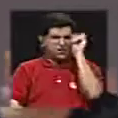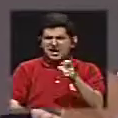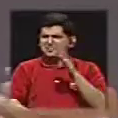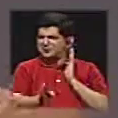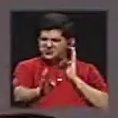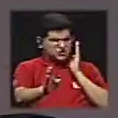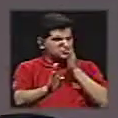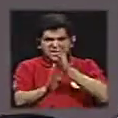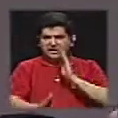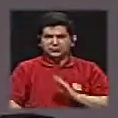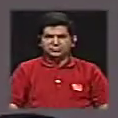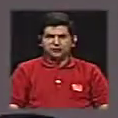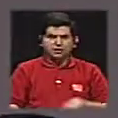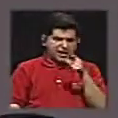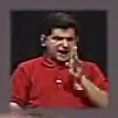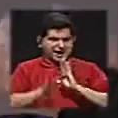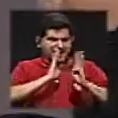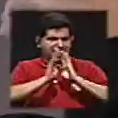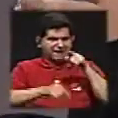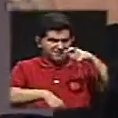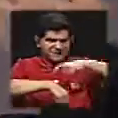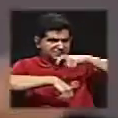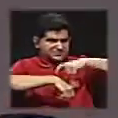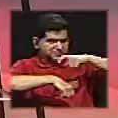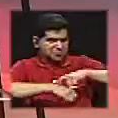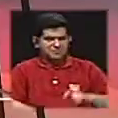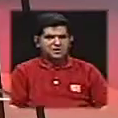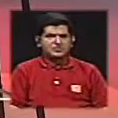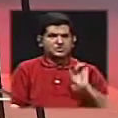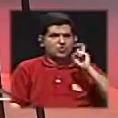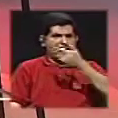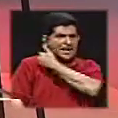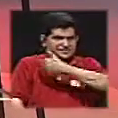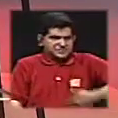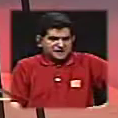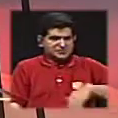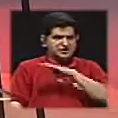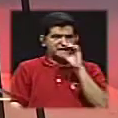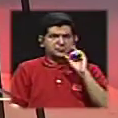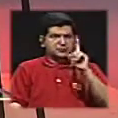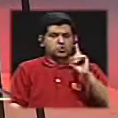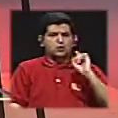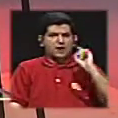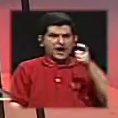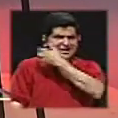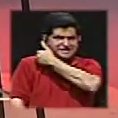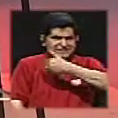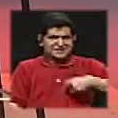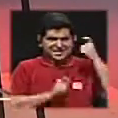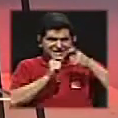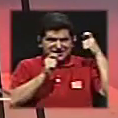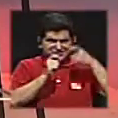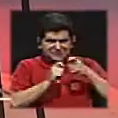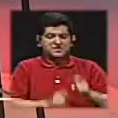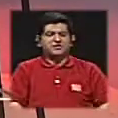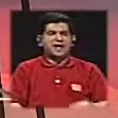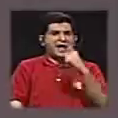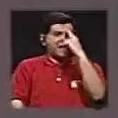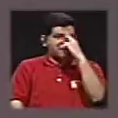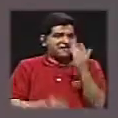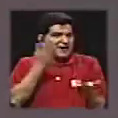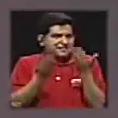digamos, directamente, ¿él se está refiriendo ahí a los expresidentes o a algunos de los expresidentes, o específicamente a don Rafael Ángel